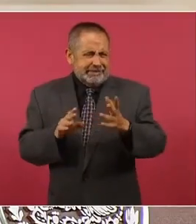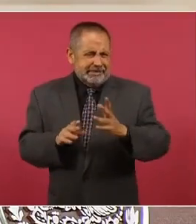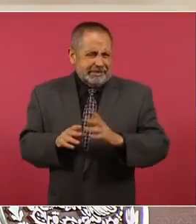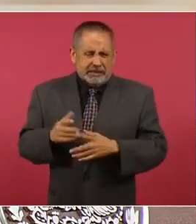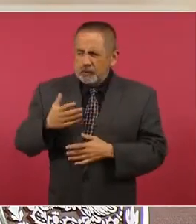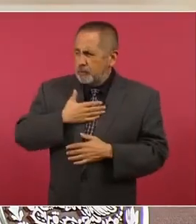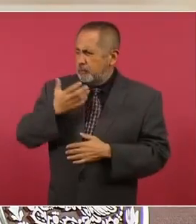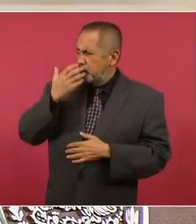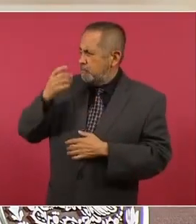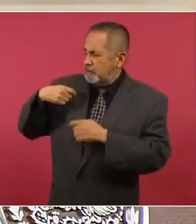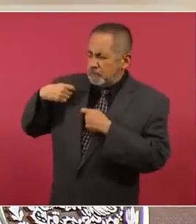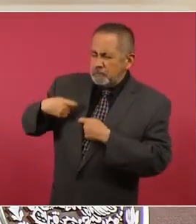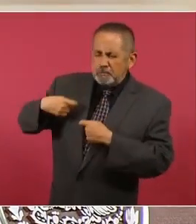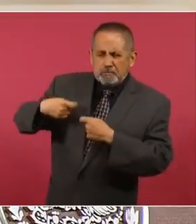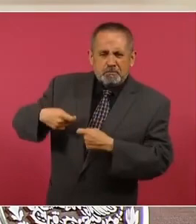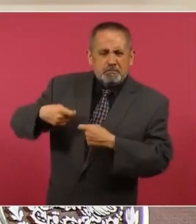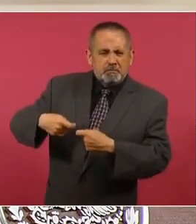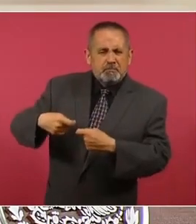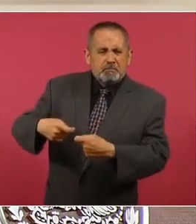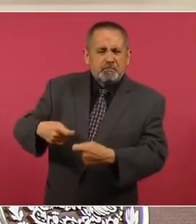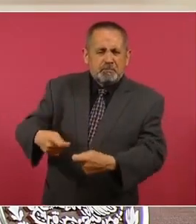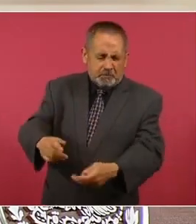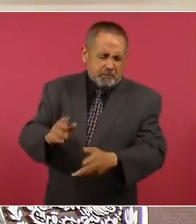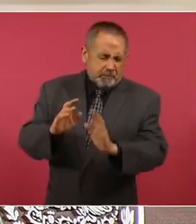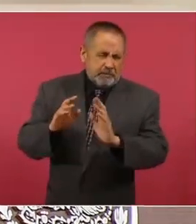nuestro pasado